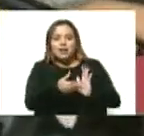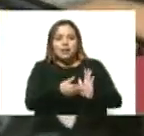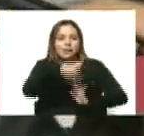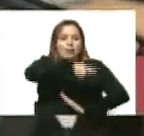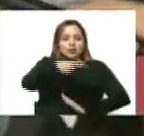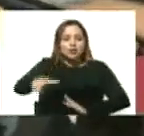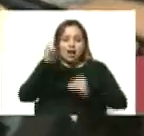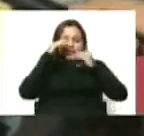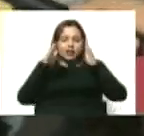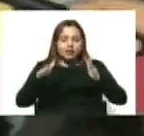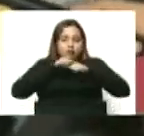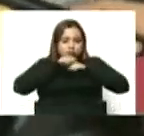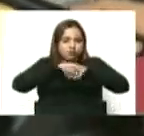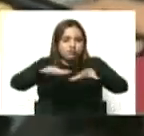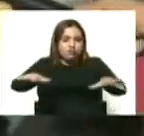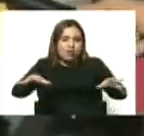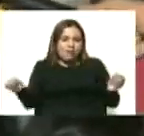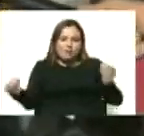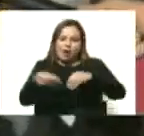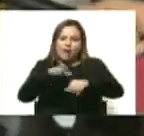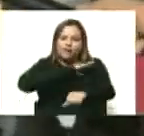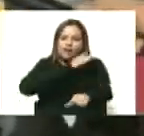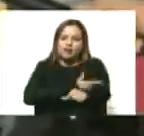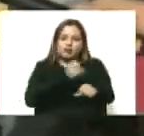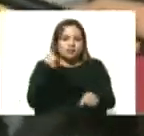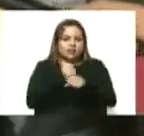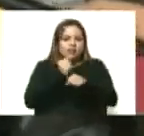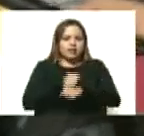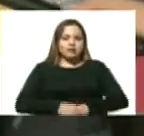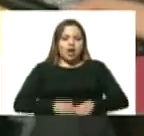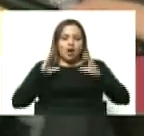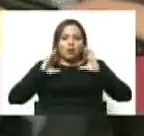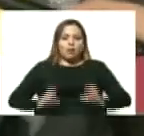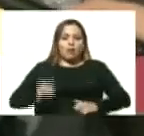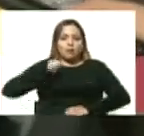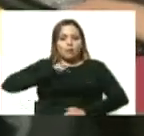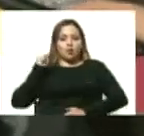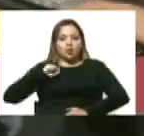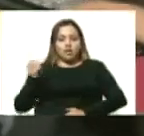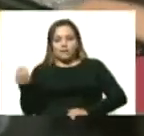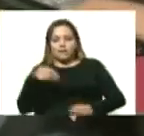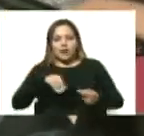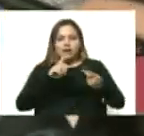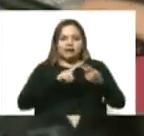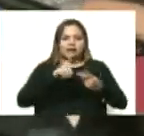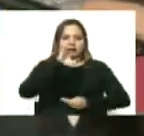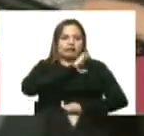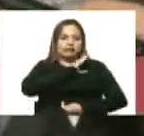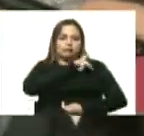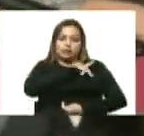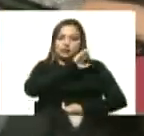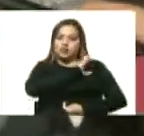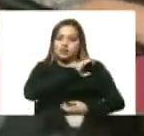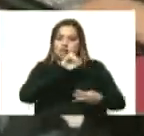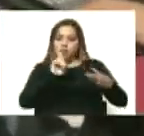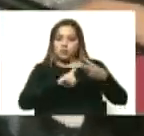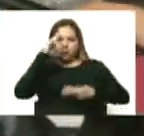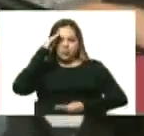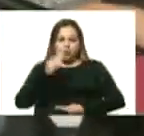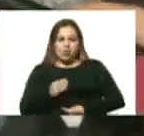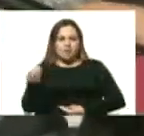Hemos aumentado el pie de fuerza. Nuestros cuerpos policiales, Protección Civil, Fuerza Armada, tenemos 300